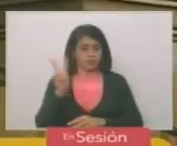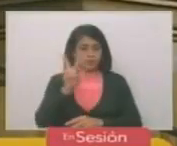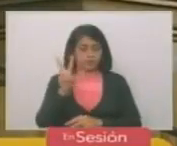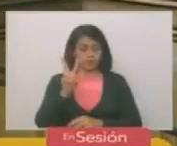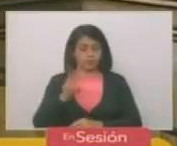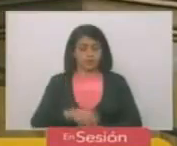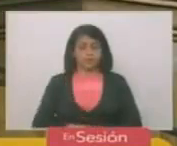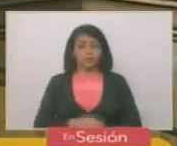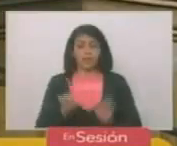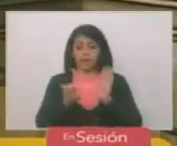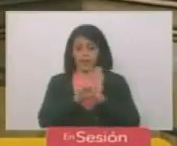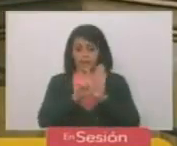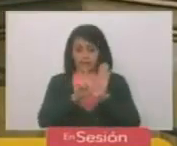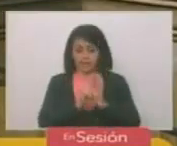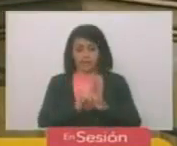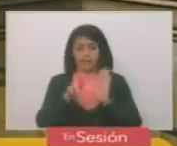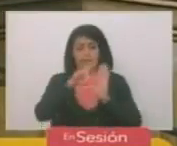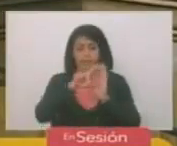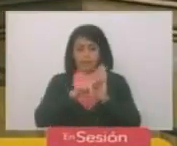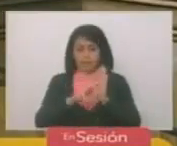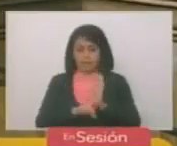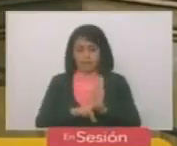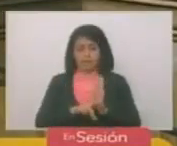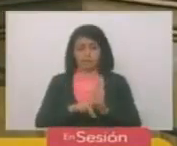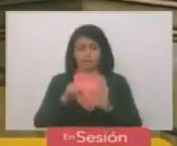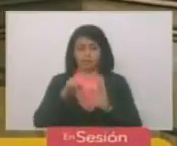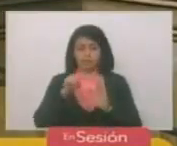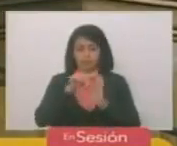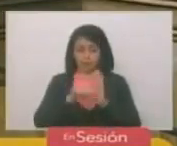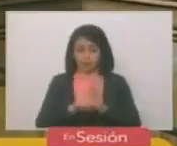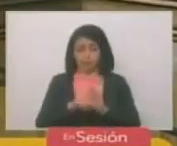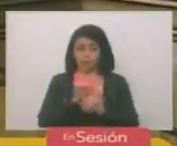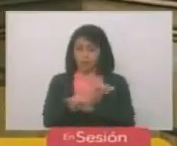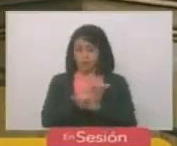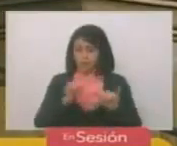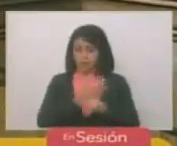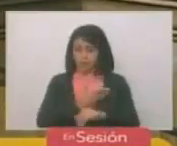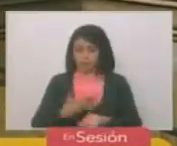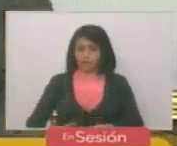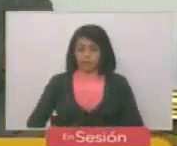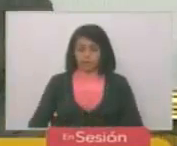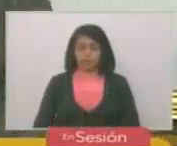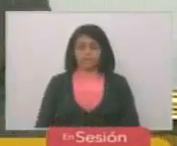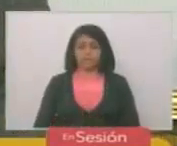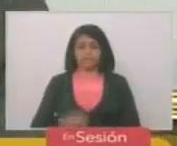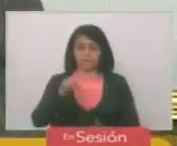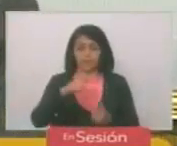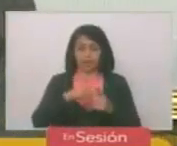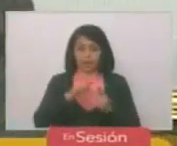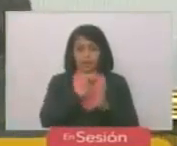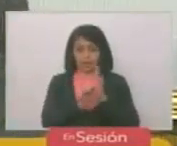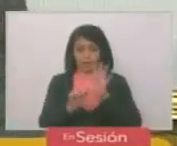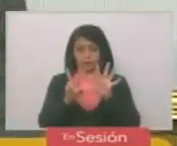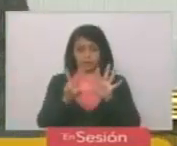de Venezuela, la ley, reglamentos y resoluciones. Es todo, señor presidente. En consideración, artículo